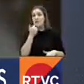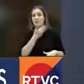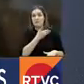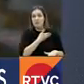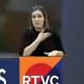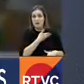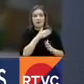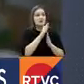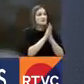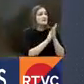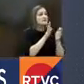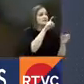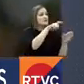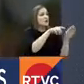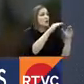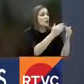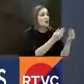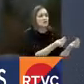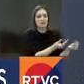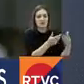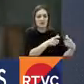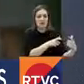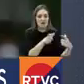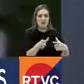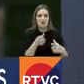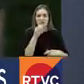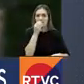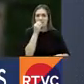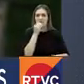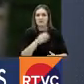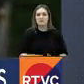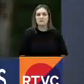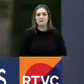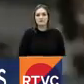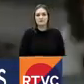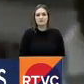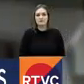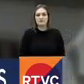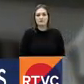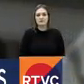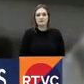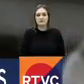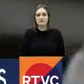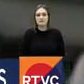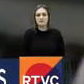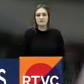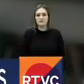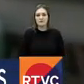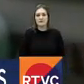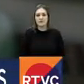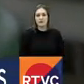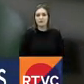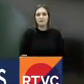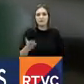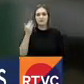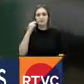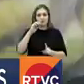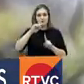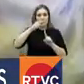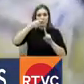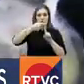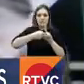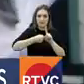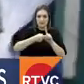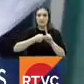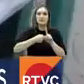con la esperanza de que aquí recibieran algo de comida. Hace aproximadamente un mes que no llega el suministro